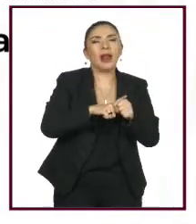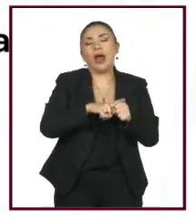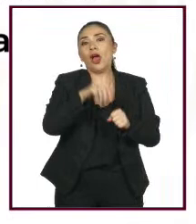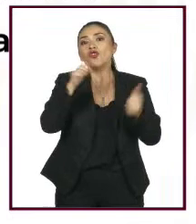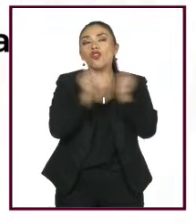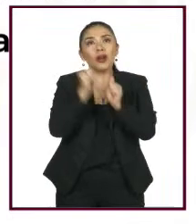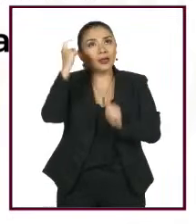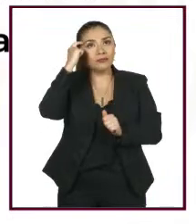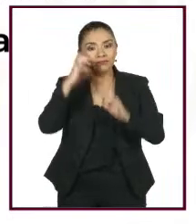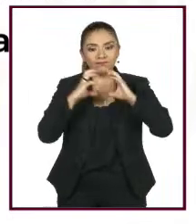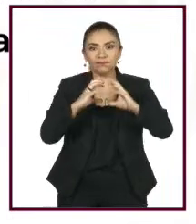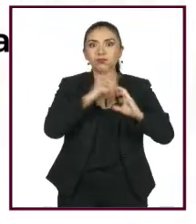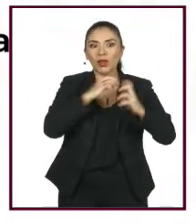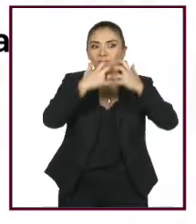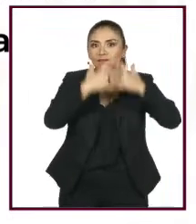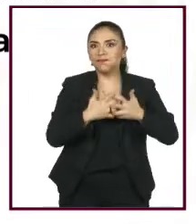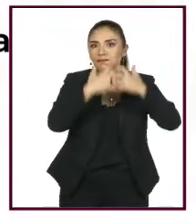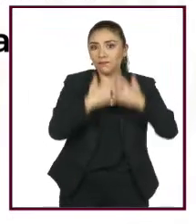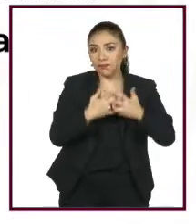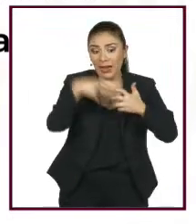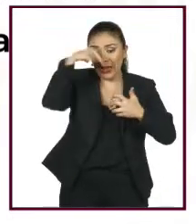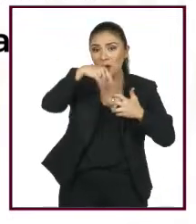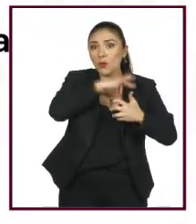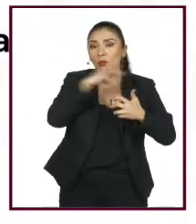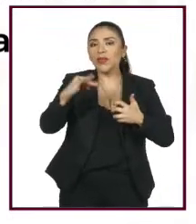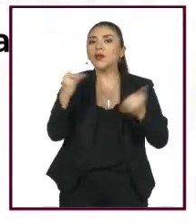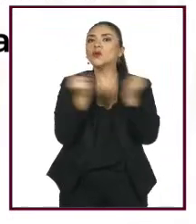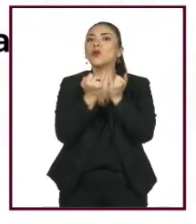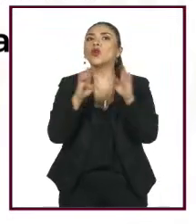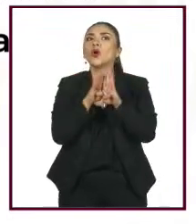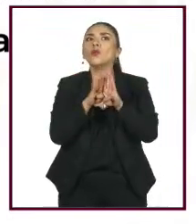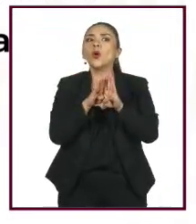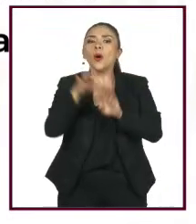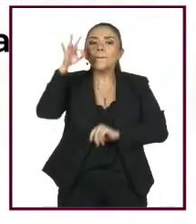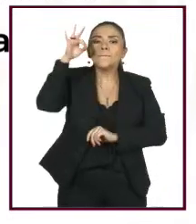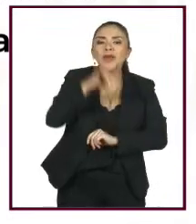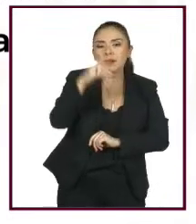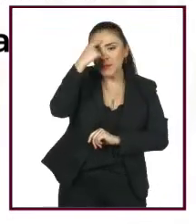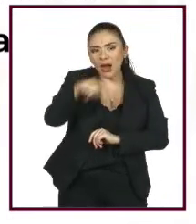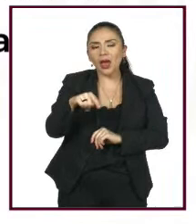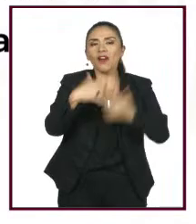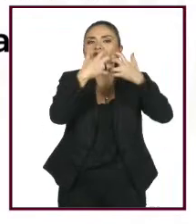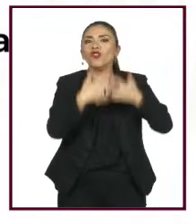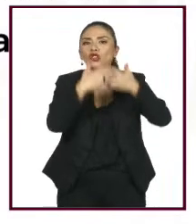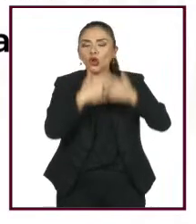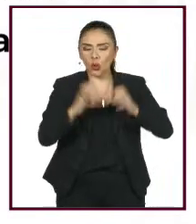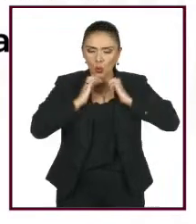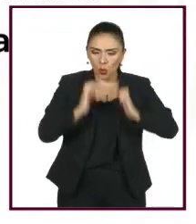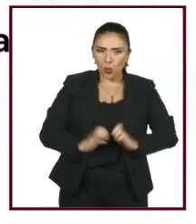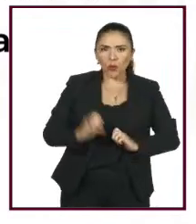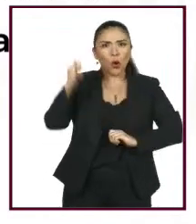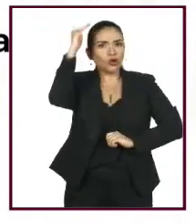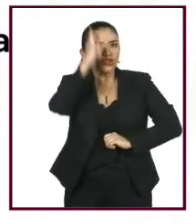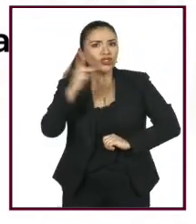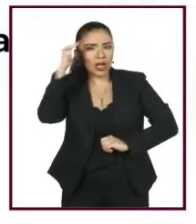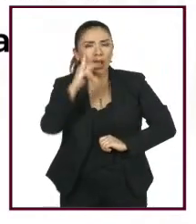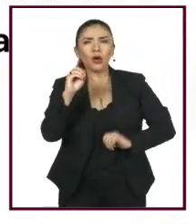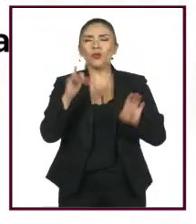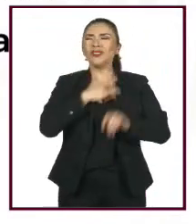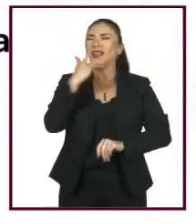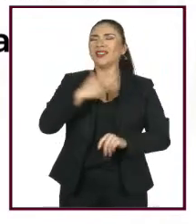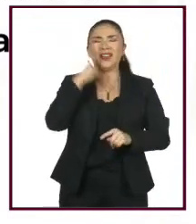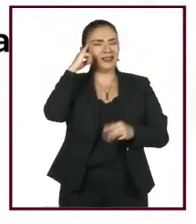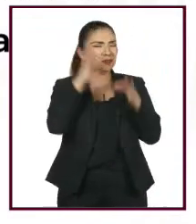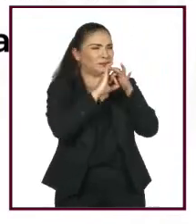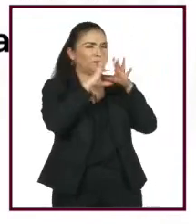nervioso central. Puede modificar esta misma sustancia varias funciones, tanto físicas, psíquicas, como la percepción,